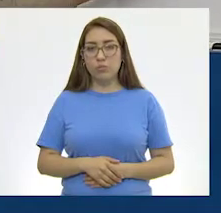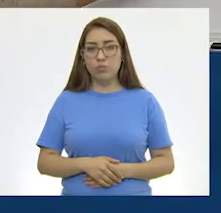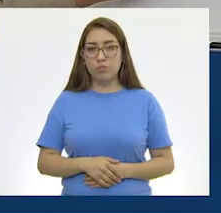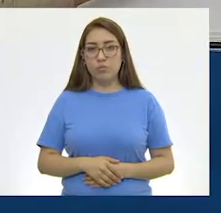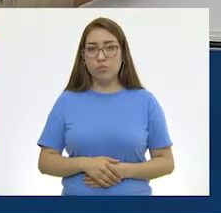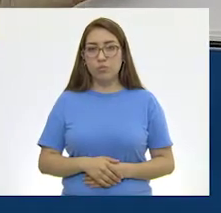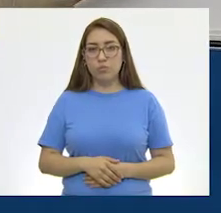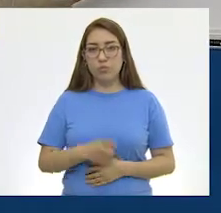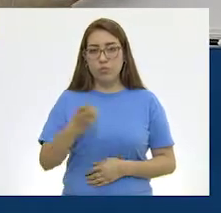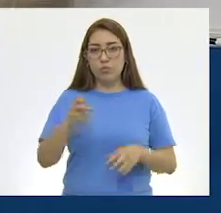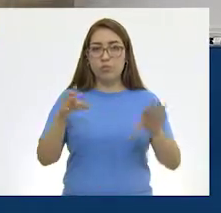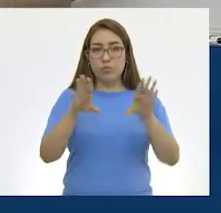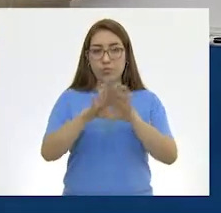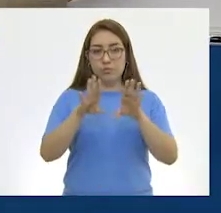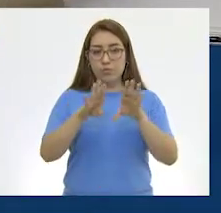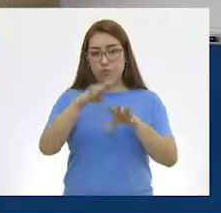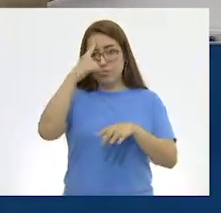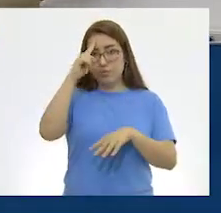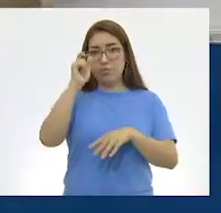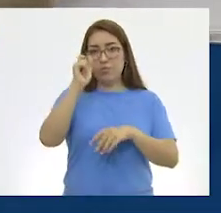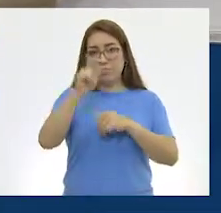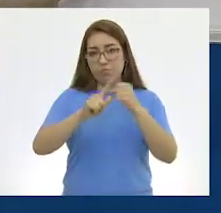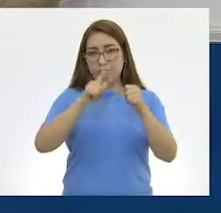de polinizadores. Sí,